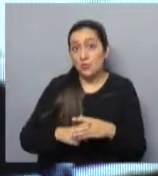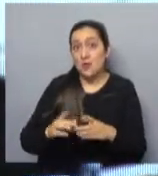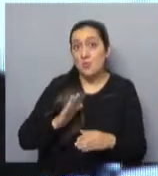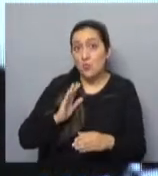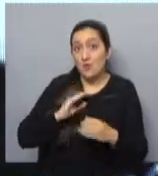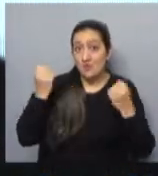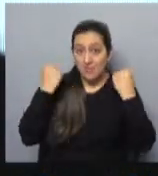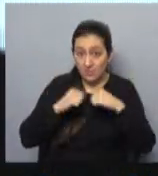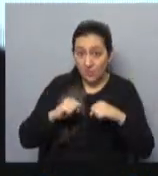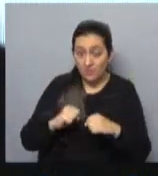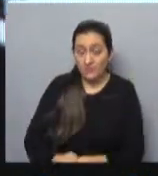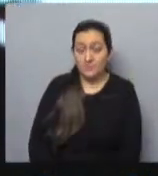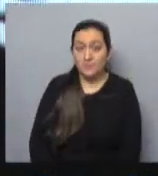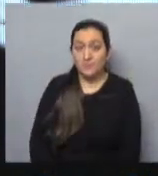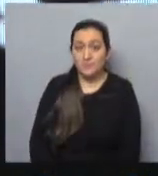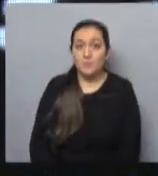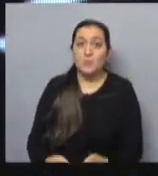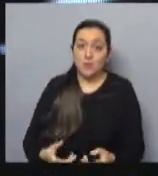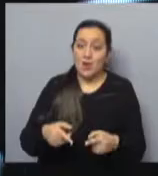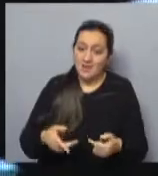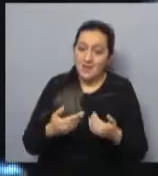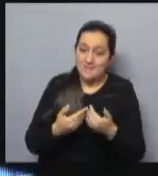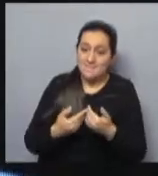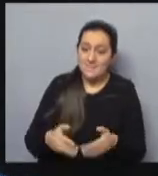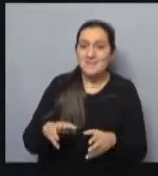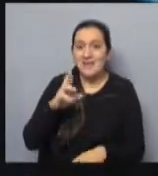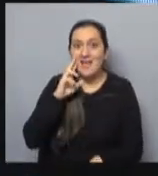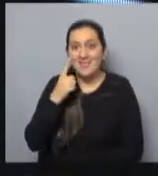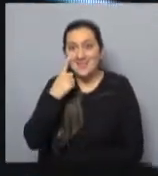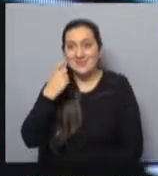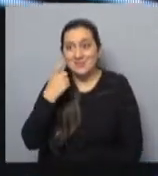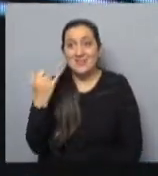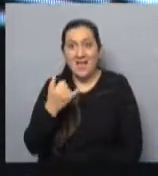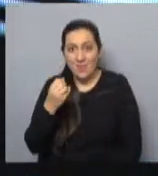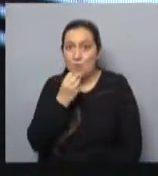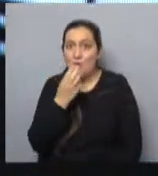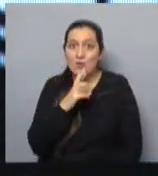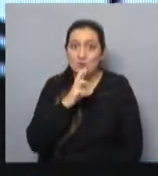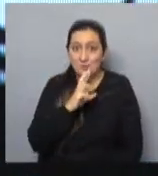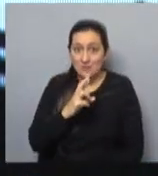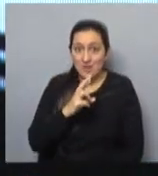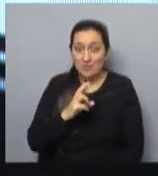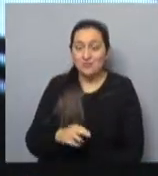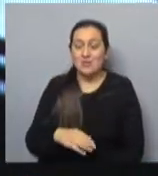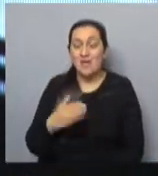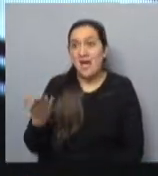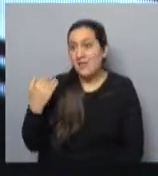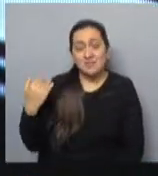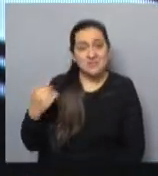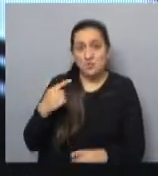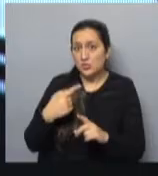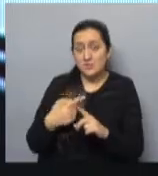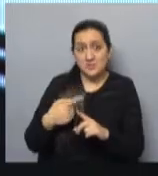deporte que bueno que se empieza a ver los resultados en toda esta estructura que viene creciendo que antes no existía